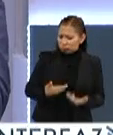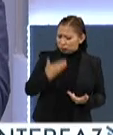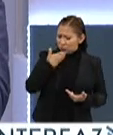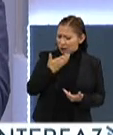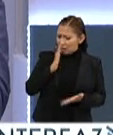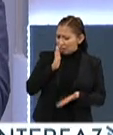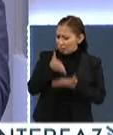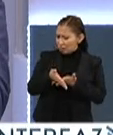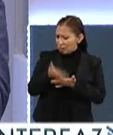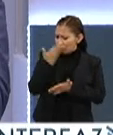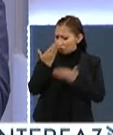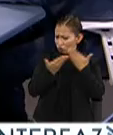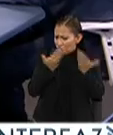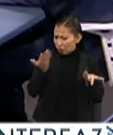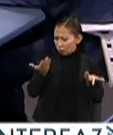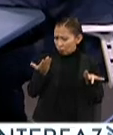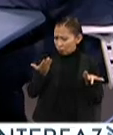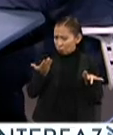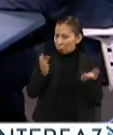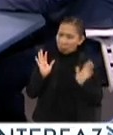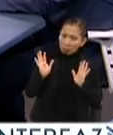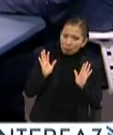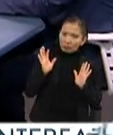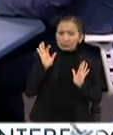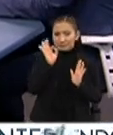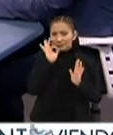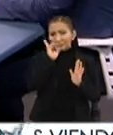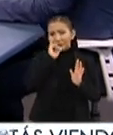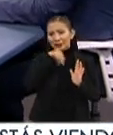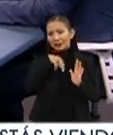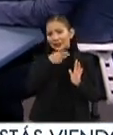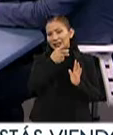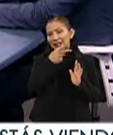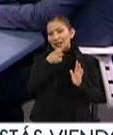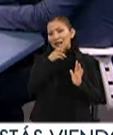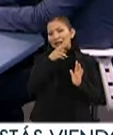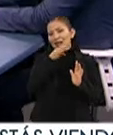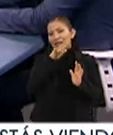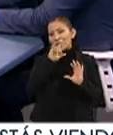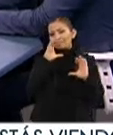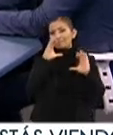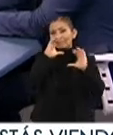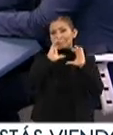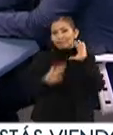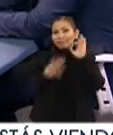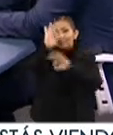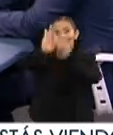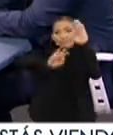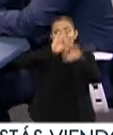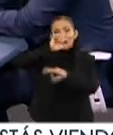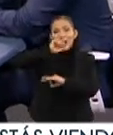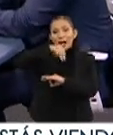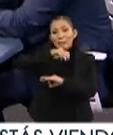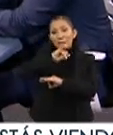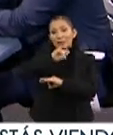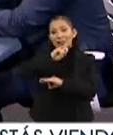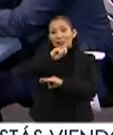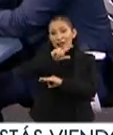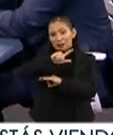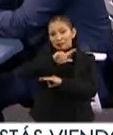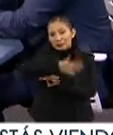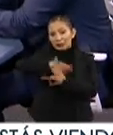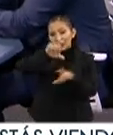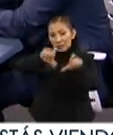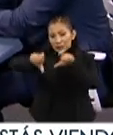el adecuado? Porque, bueno, finalmente, ingeniería ambiental, pues sí, abarca este tipo de disciplinas que